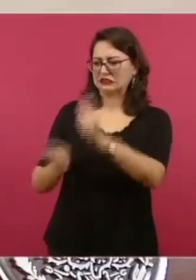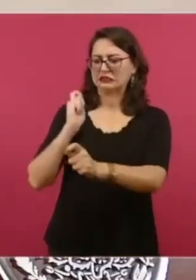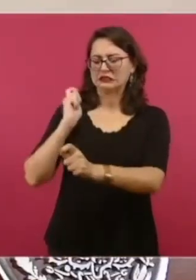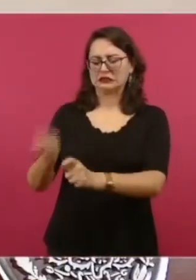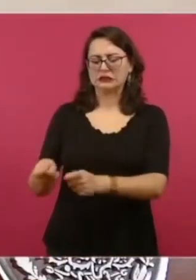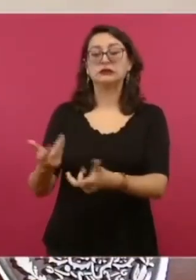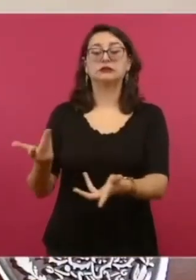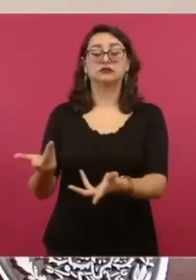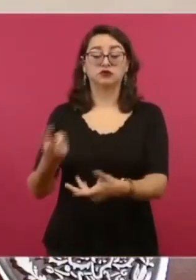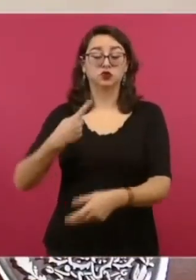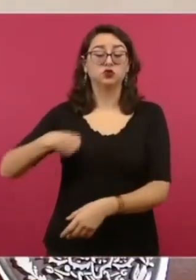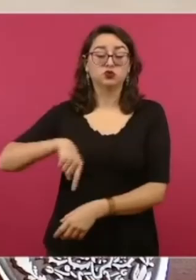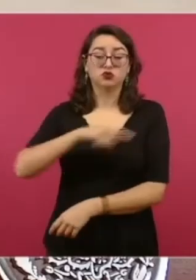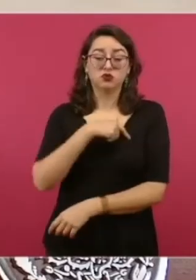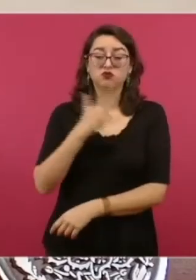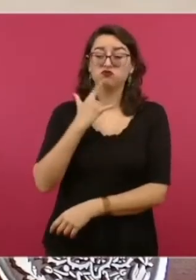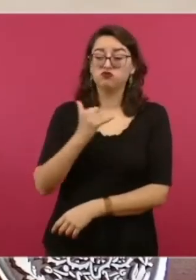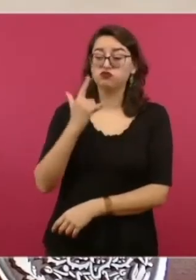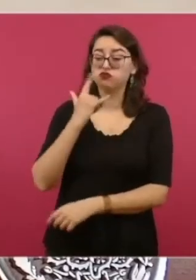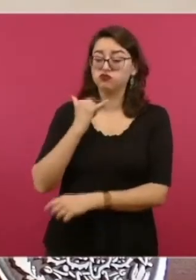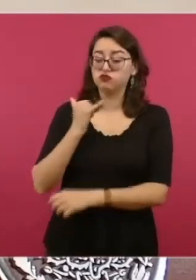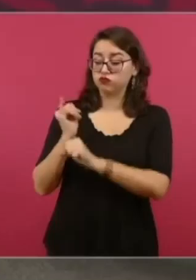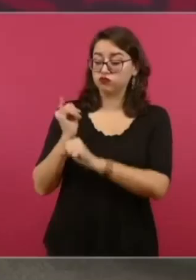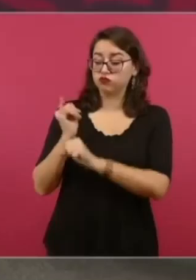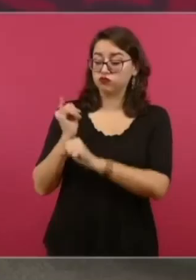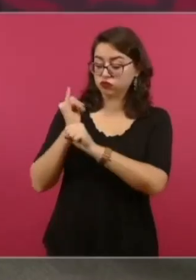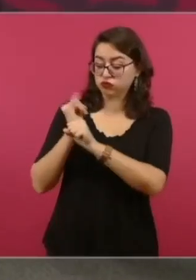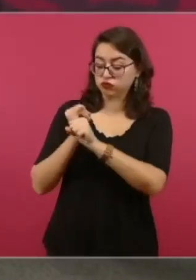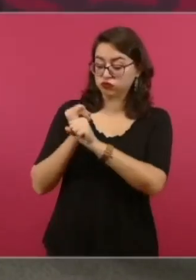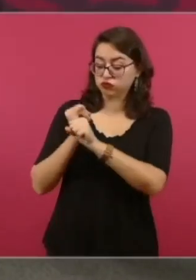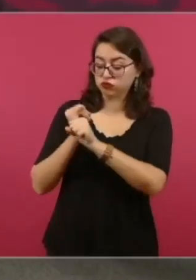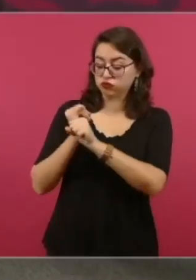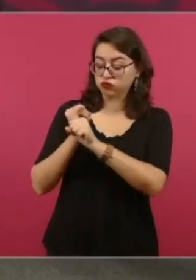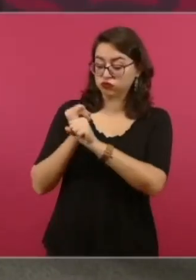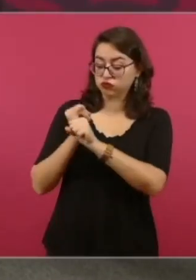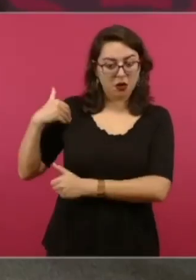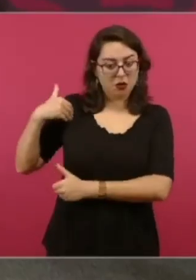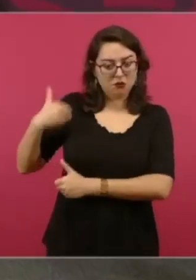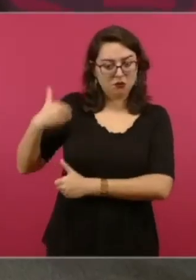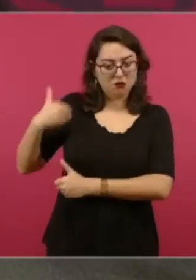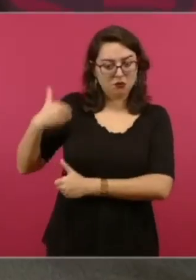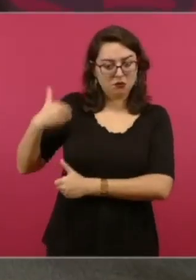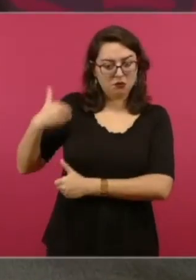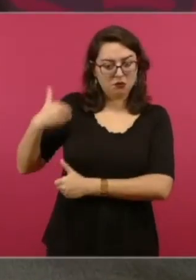bastante, mucho.